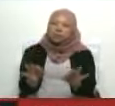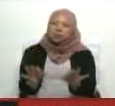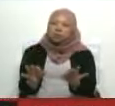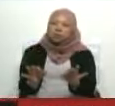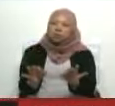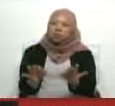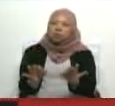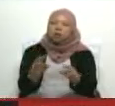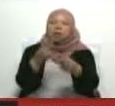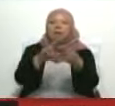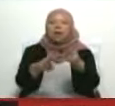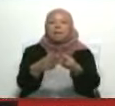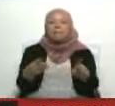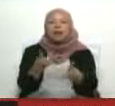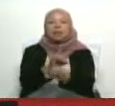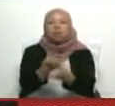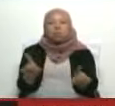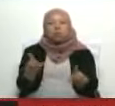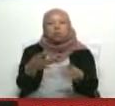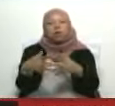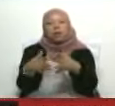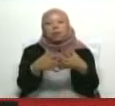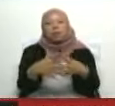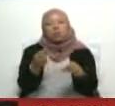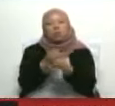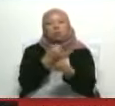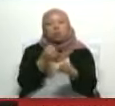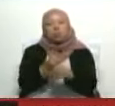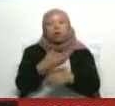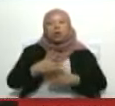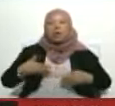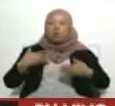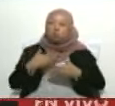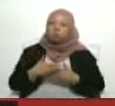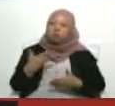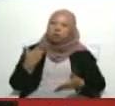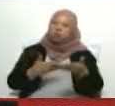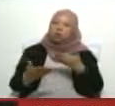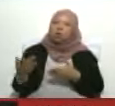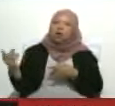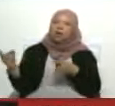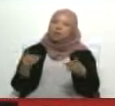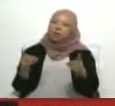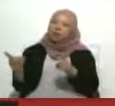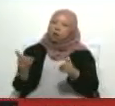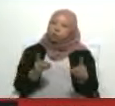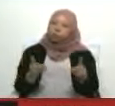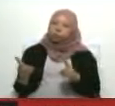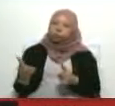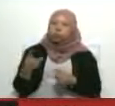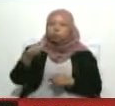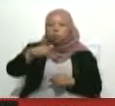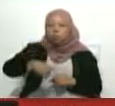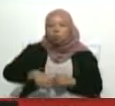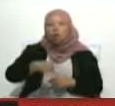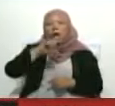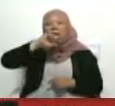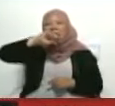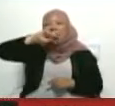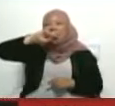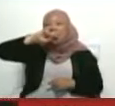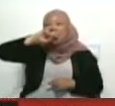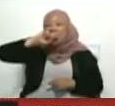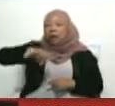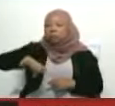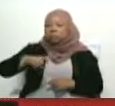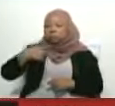que es la paz democrática, la estabilidad económica, la convivencia pacífica, el diálogo. Odian incluso, yo creo que se